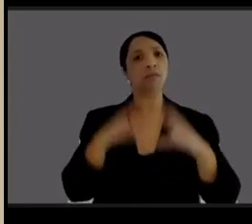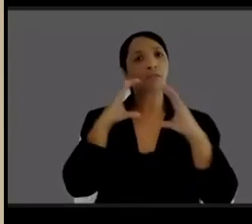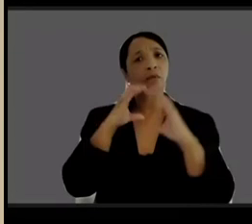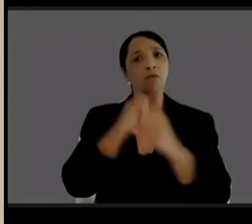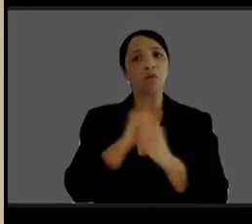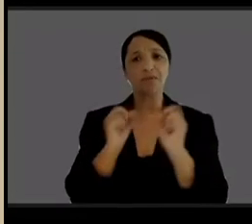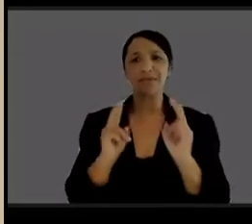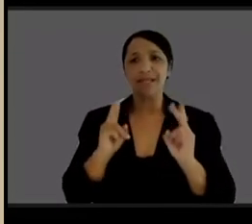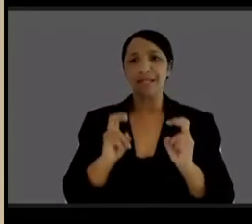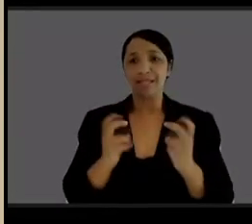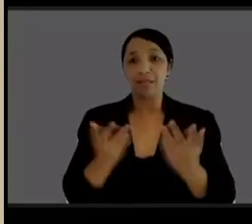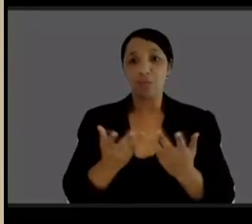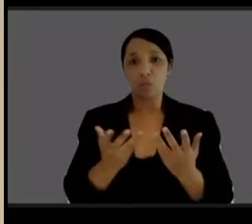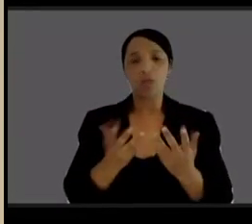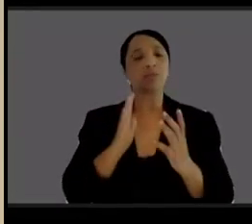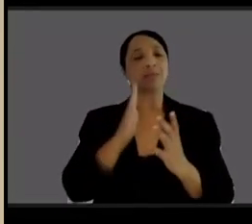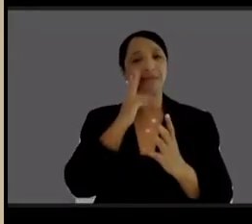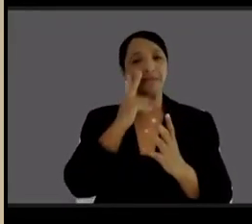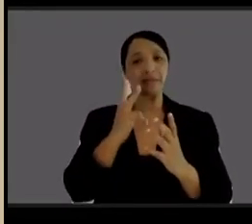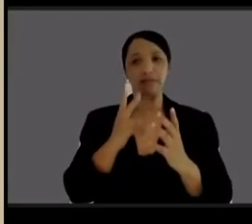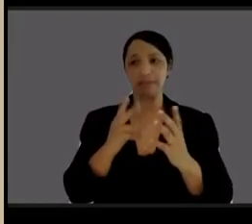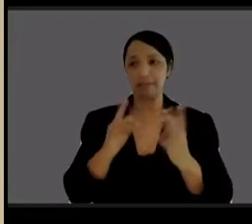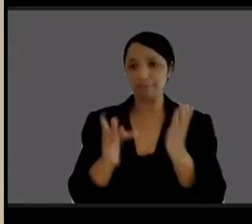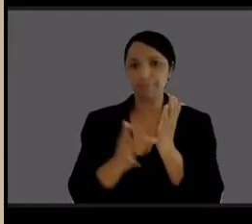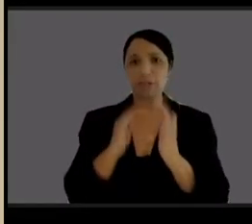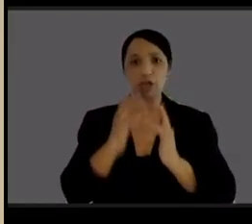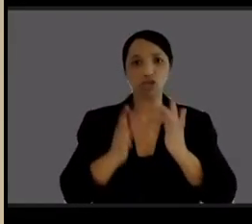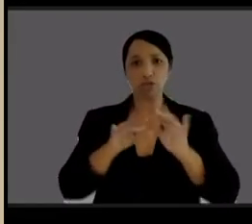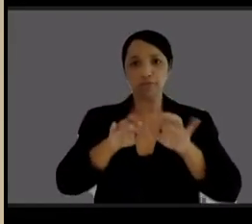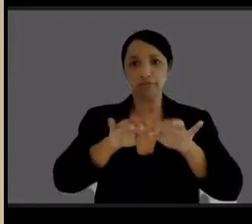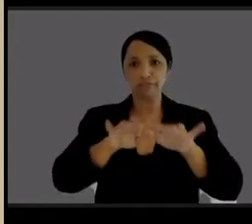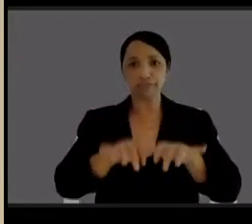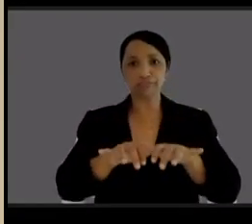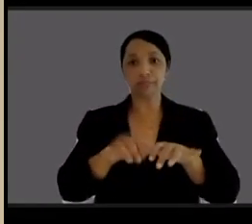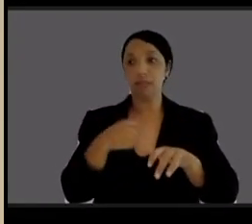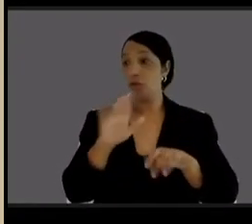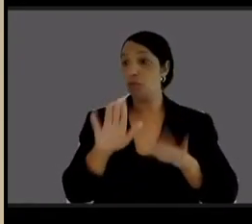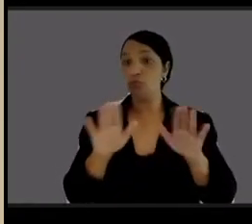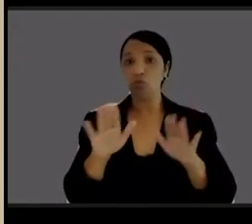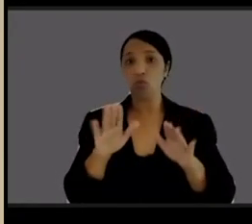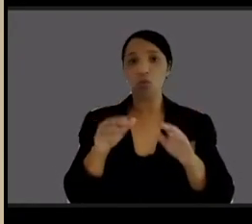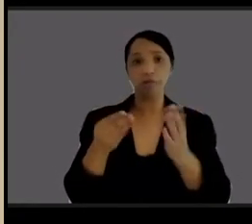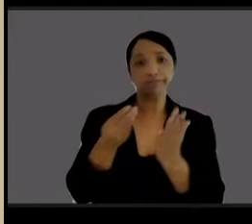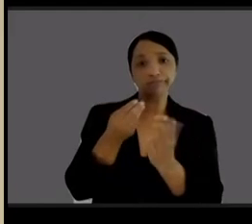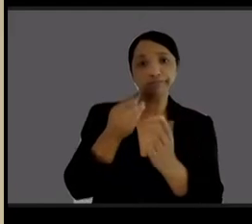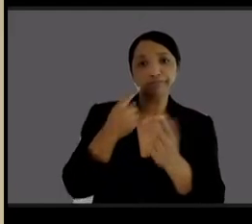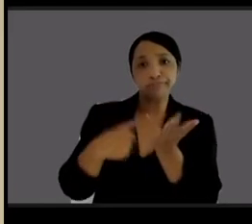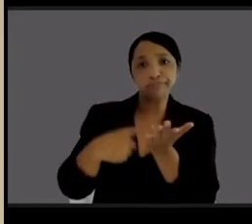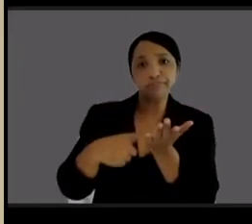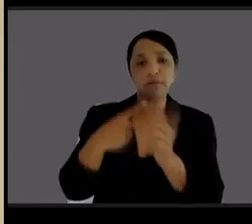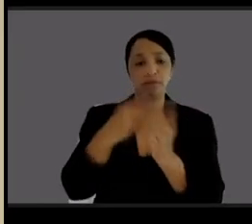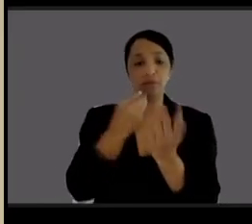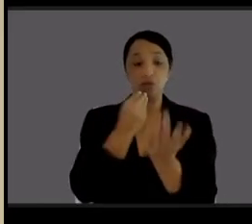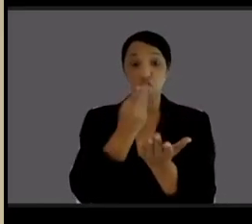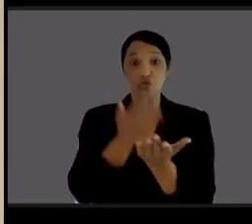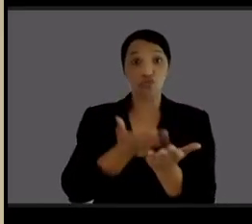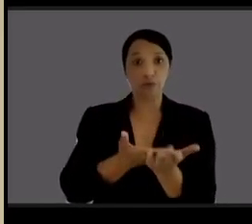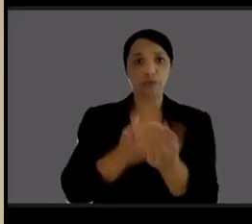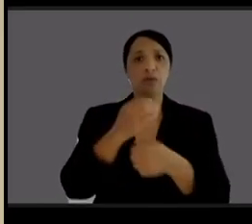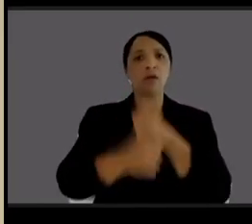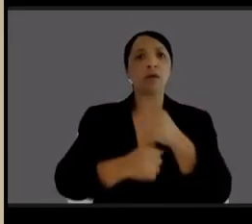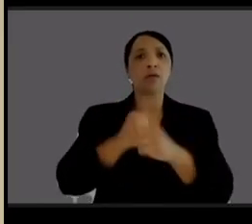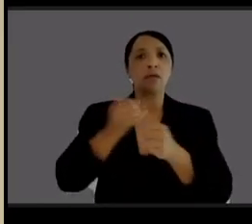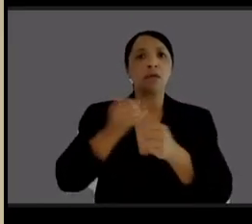Recuerdo que es importante seguir buscando la facilidad de uso del Internet y esperamos que ustedes emitan recomendaciones